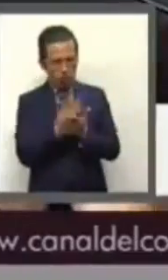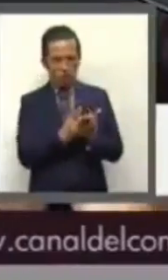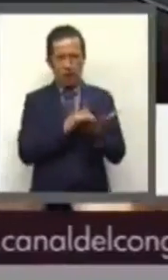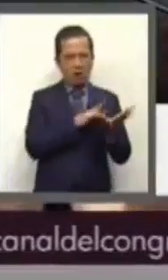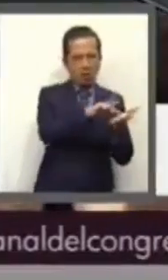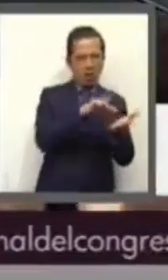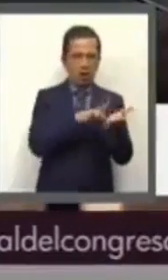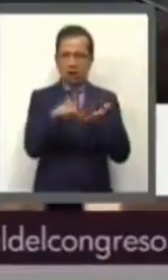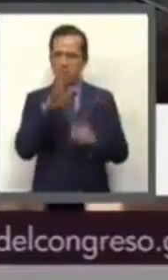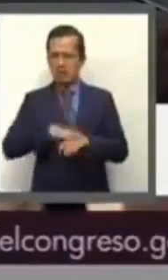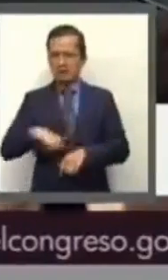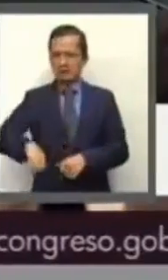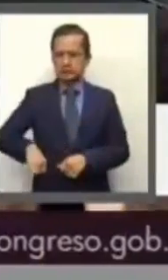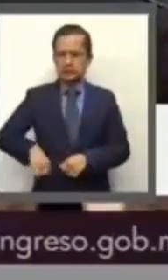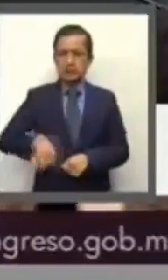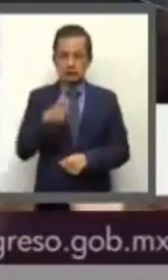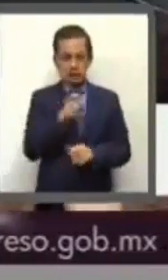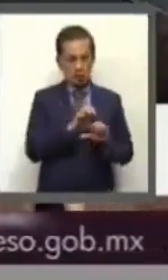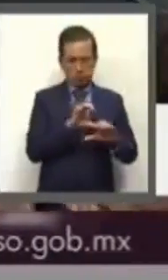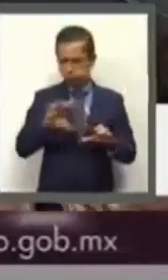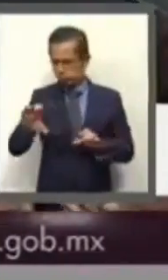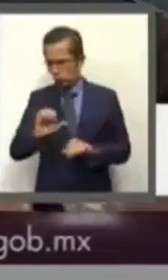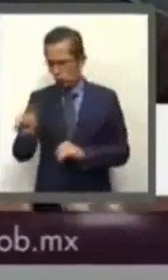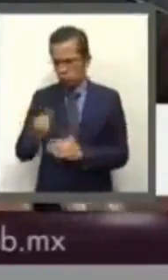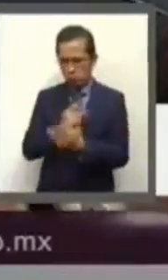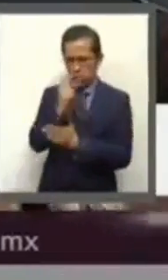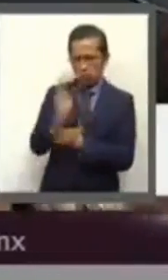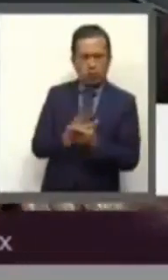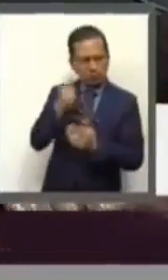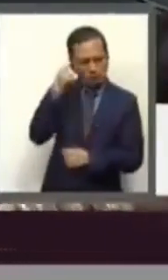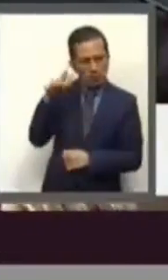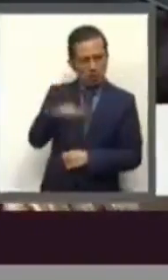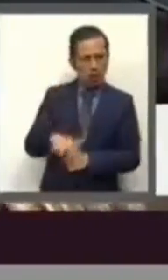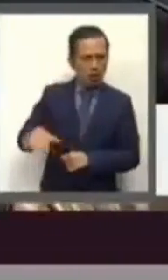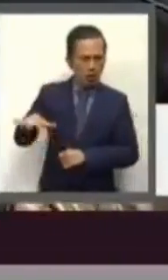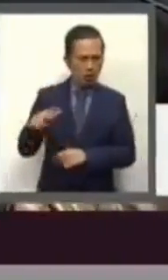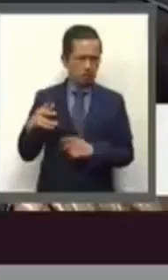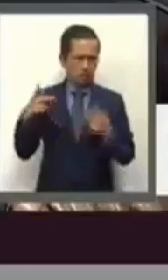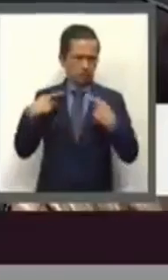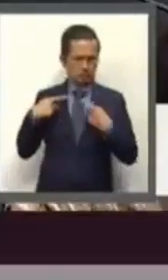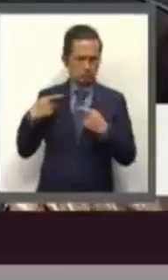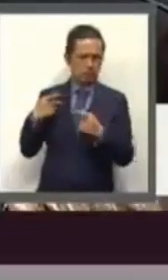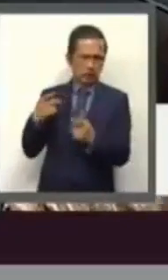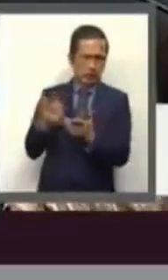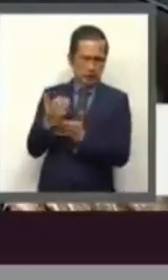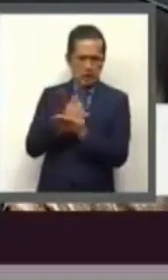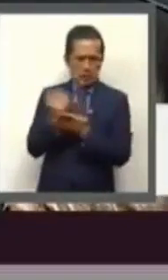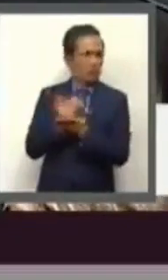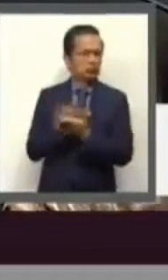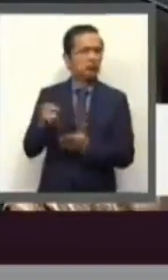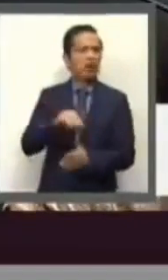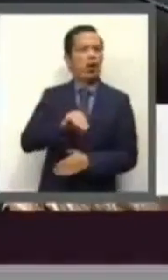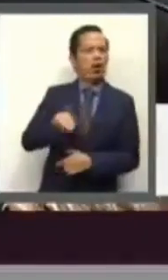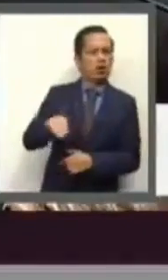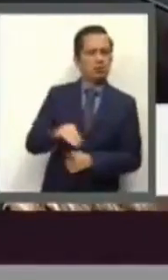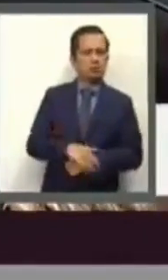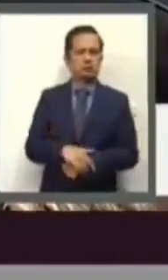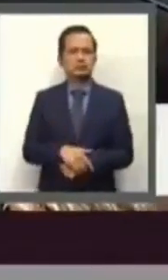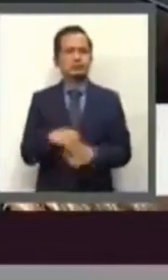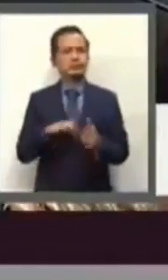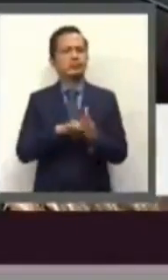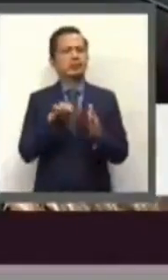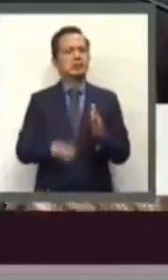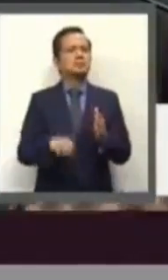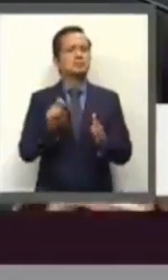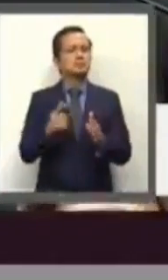y deja de ejercer recursos en programas que benefician a los sectores sociales de menores ingresos. Tal como ha sucedido